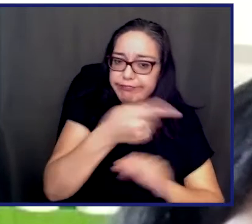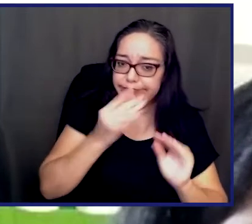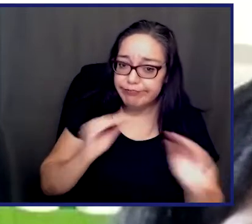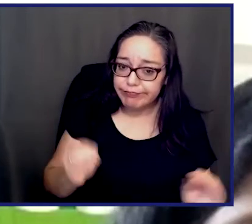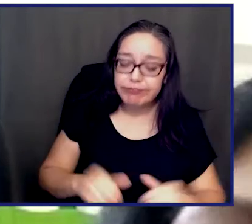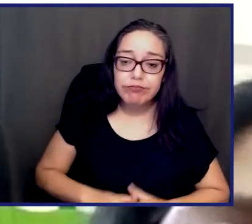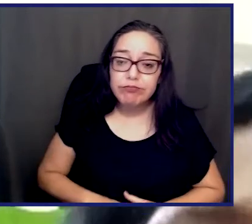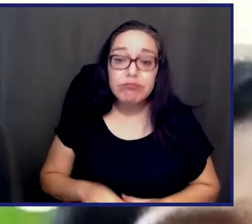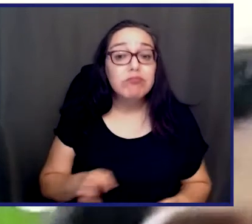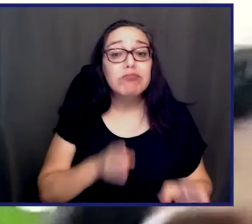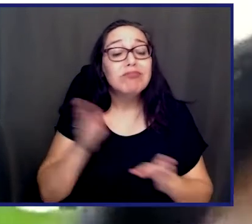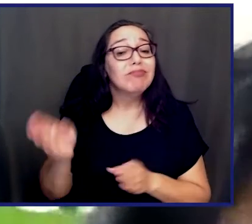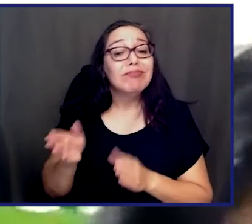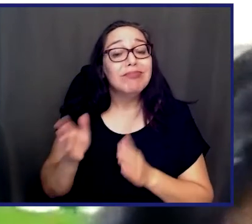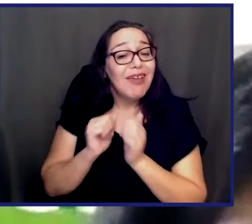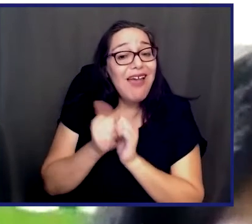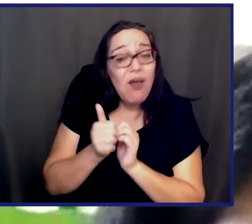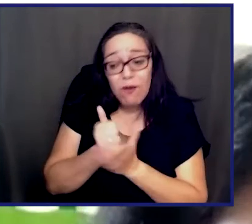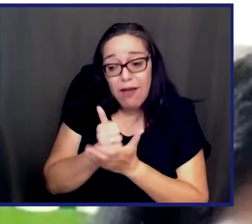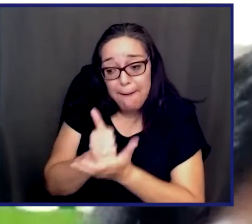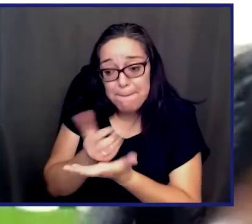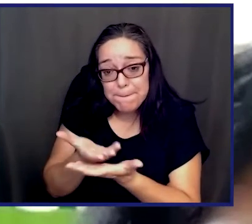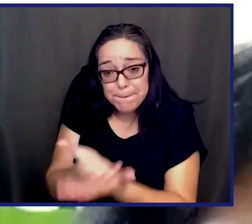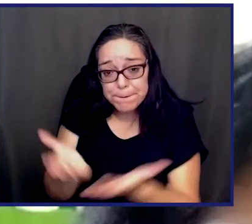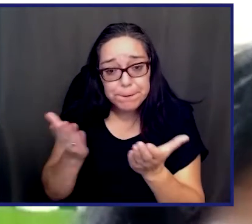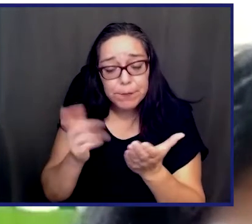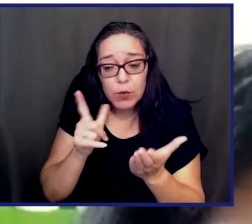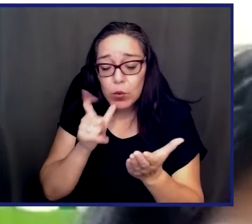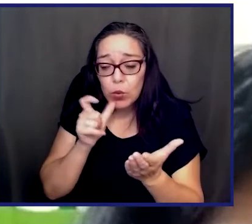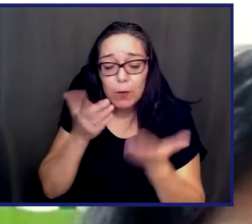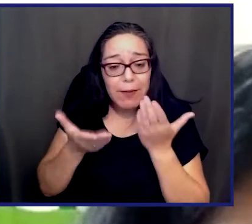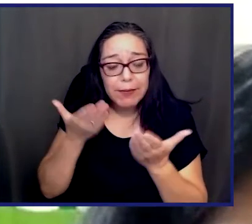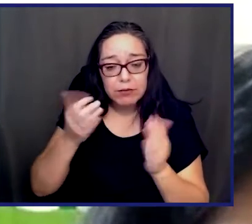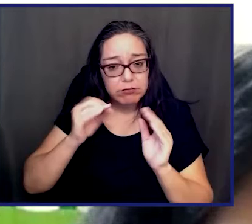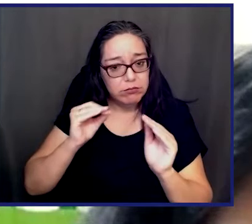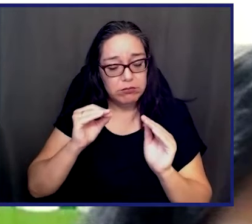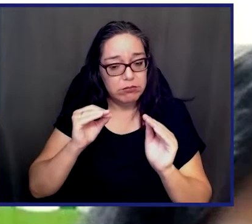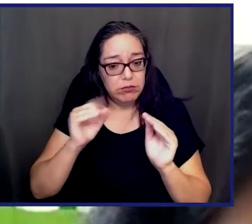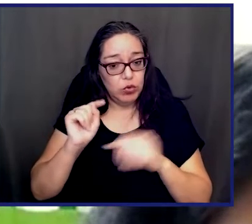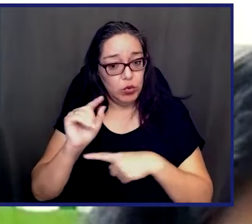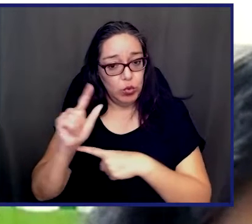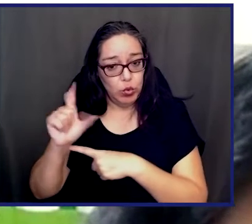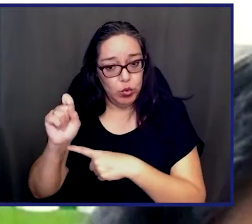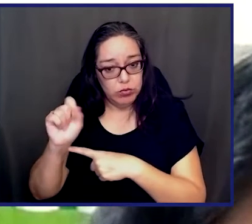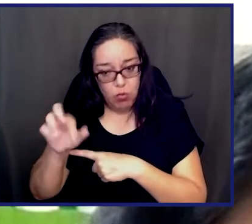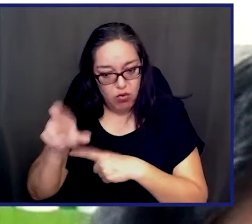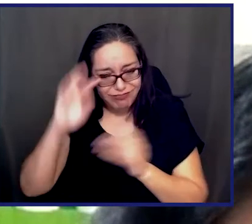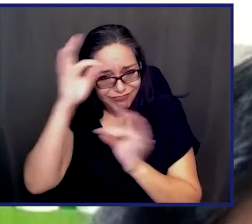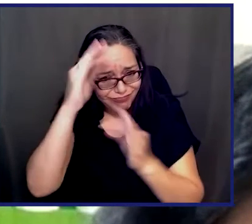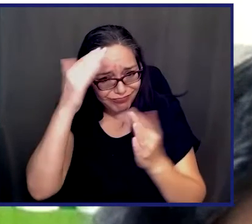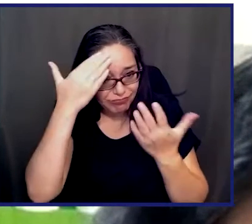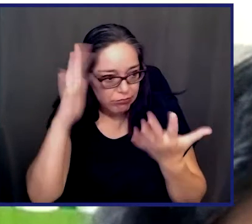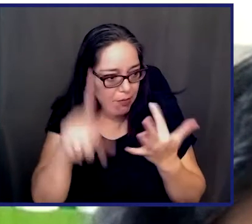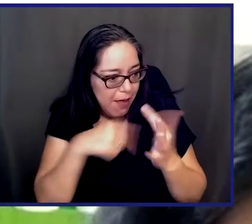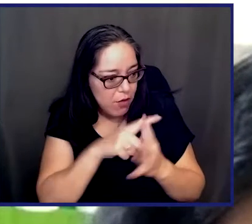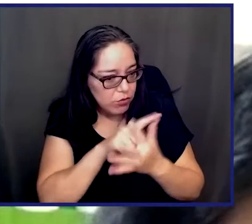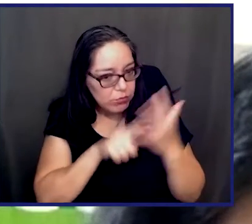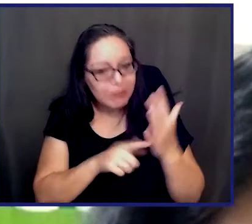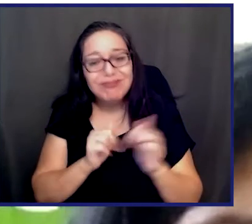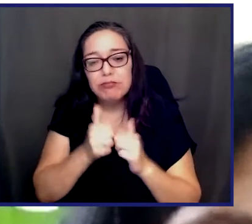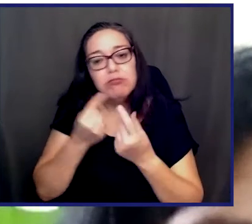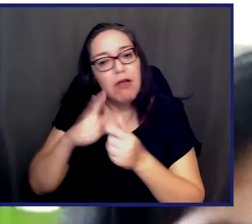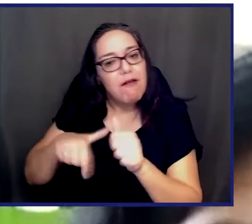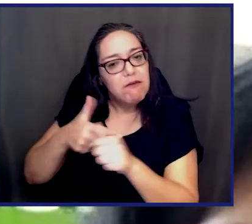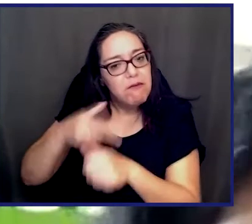ayudar a esos jóvenes que no tienen estas herramientas o que a lo mejor no saben, pues es el darle seguimiento a,